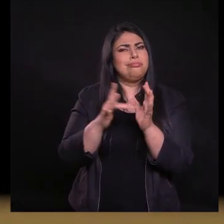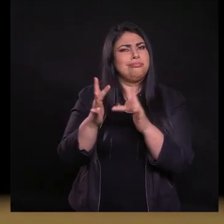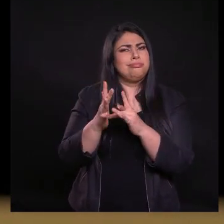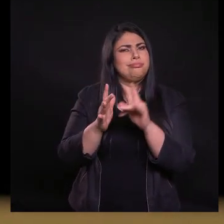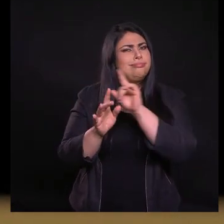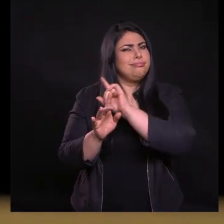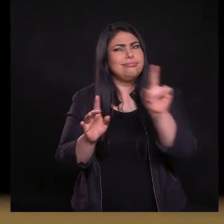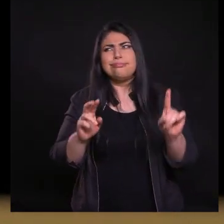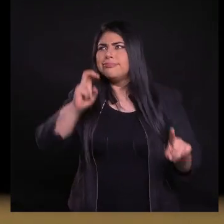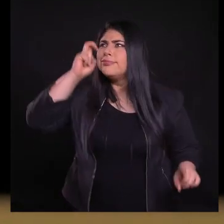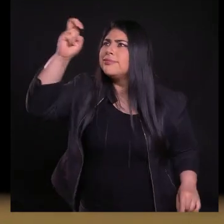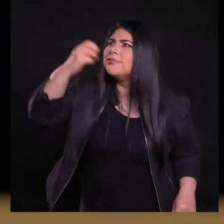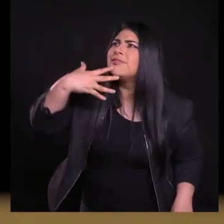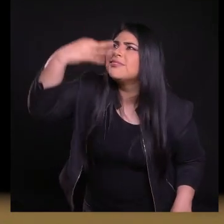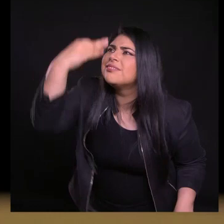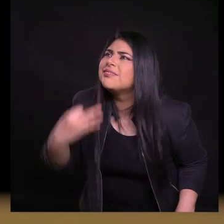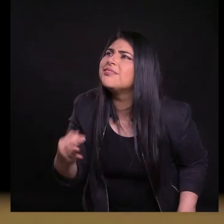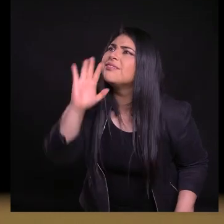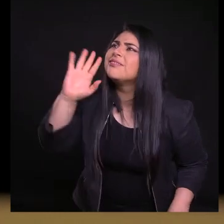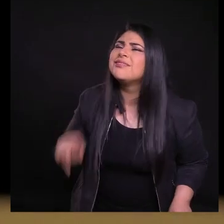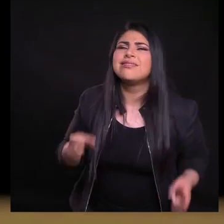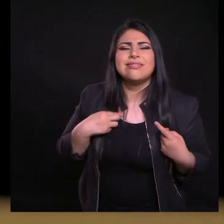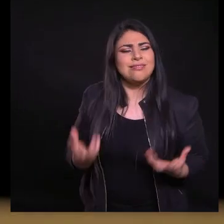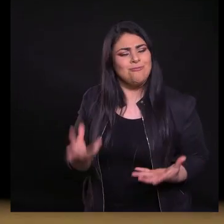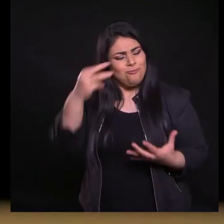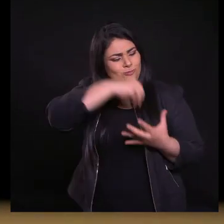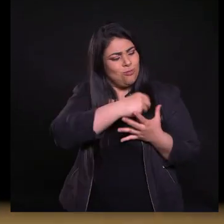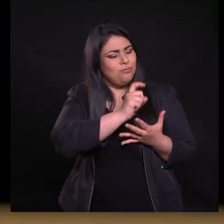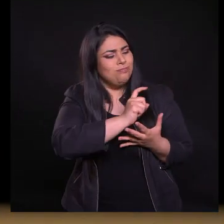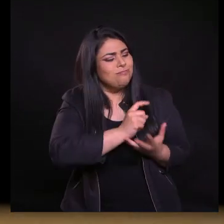jesús es una realidad en ti